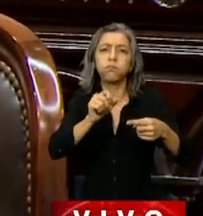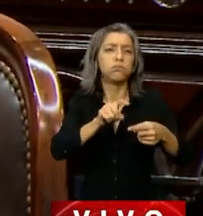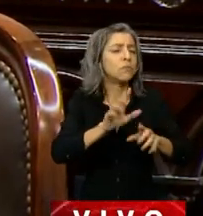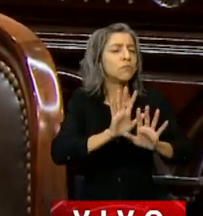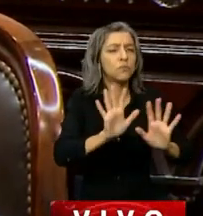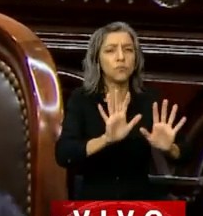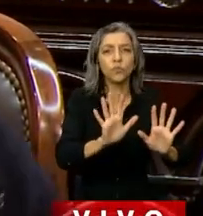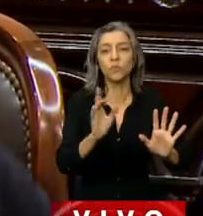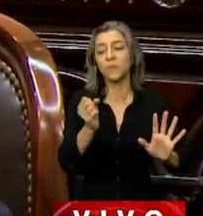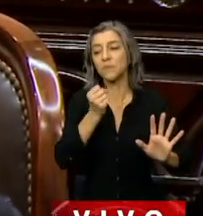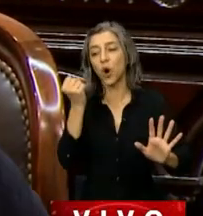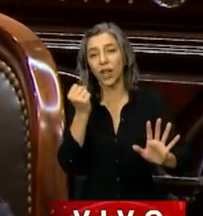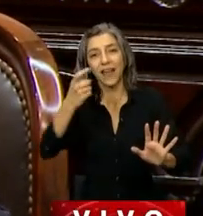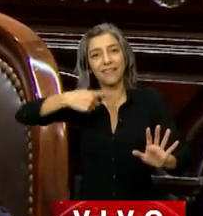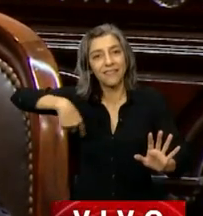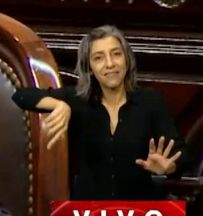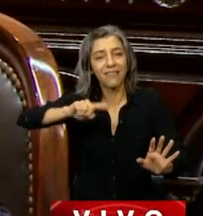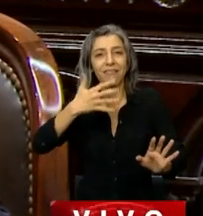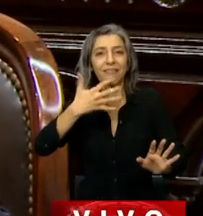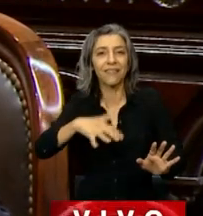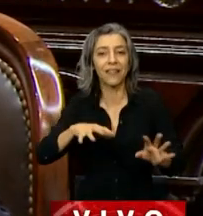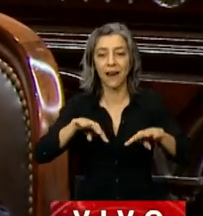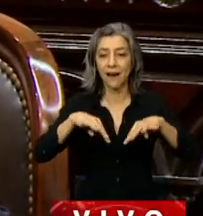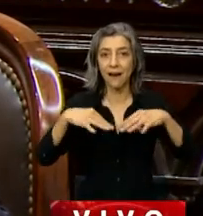es un funcionamiento debido